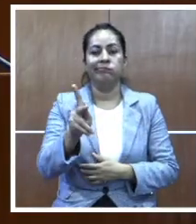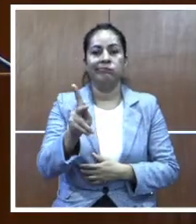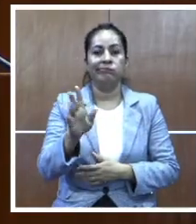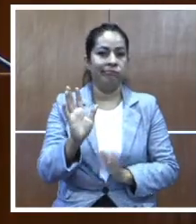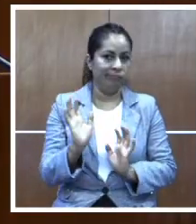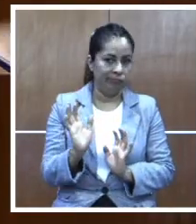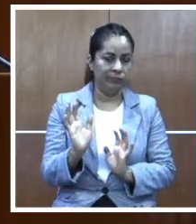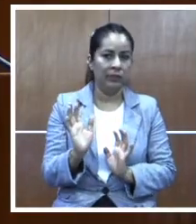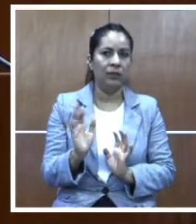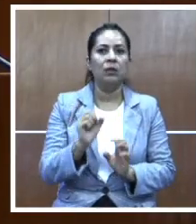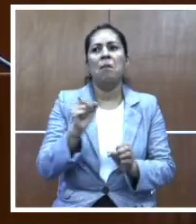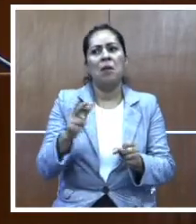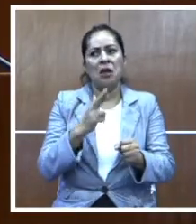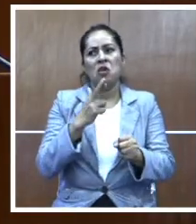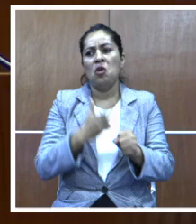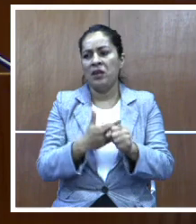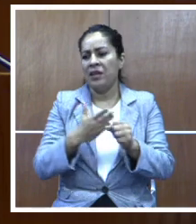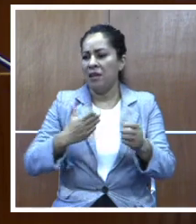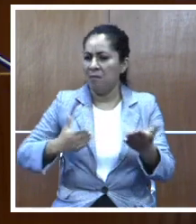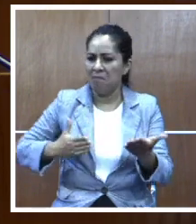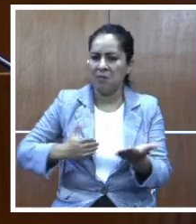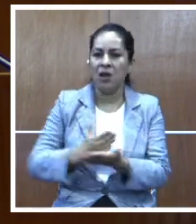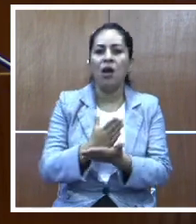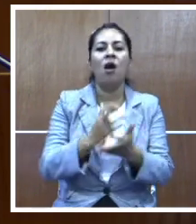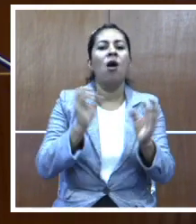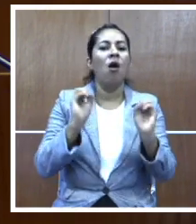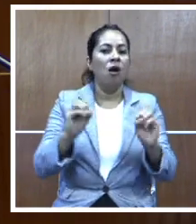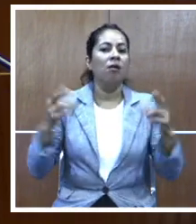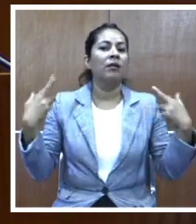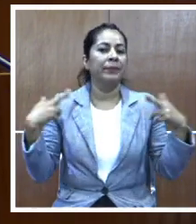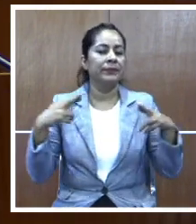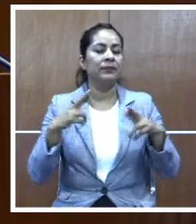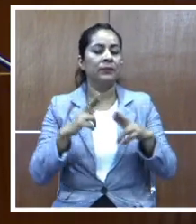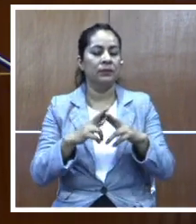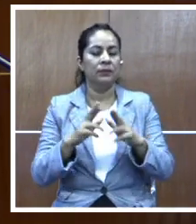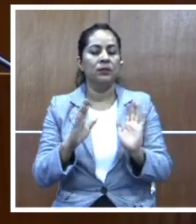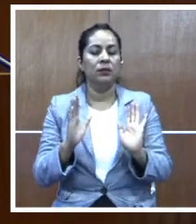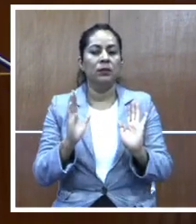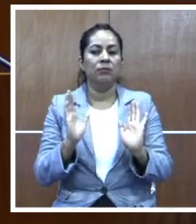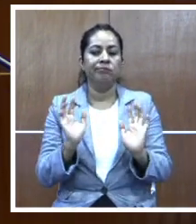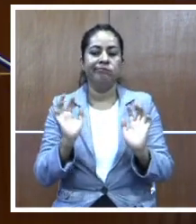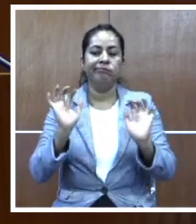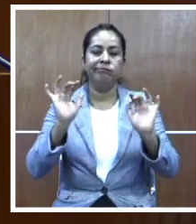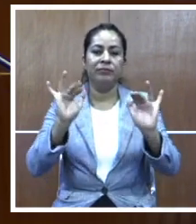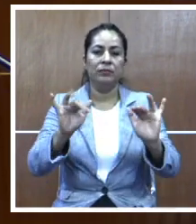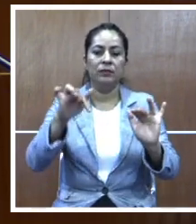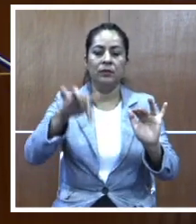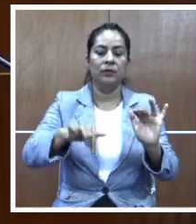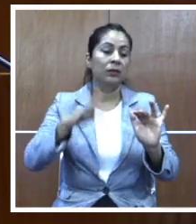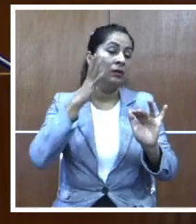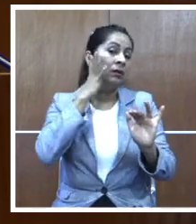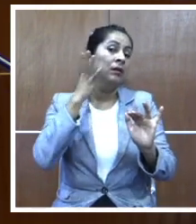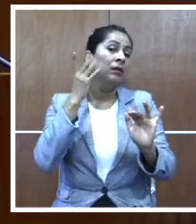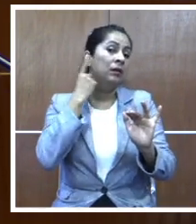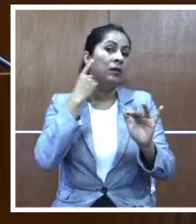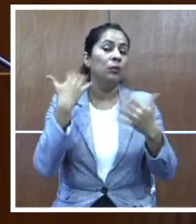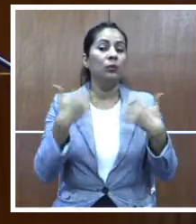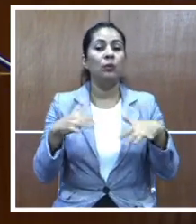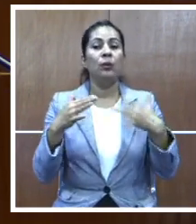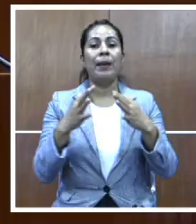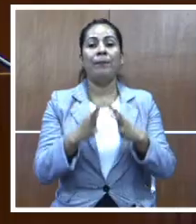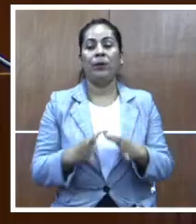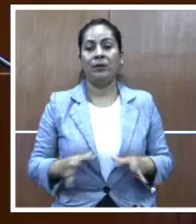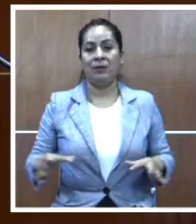aún de mayoría o por una representación, llegar a este poder legislativo tiene una gran